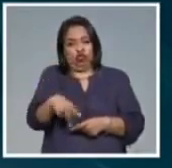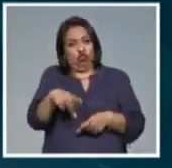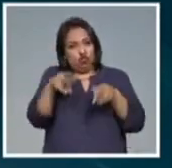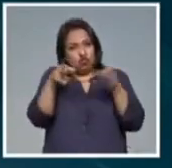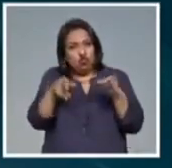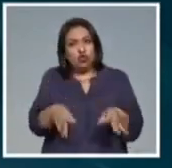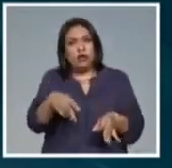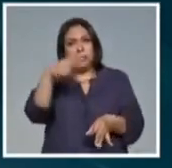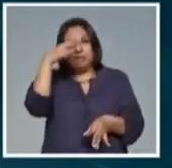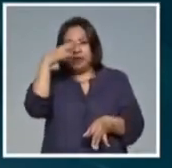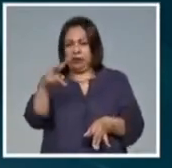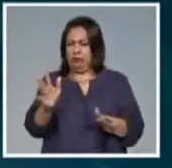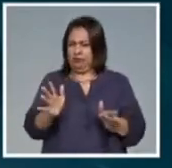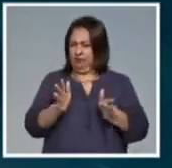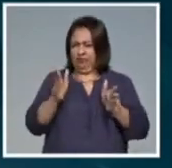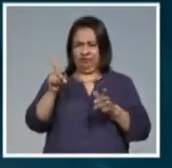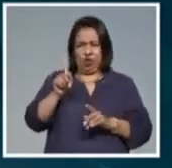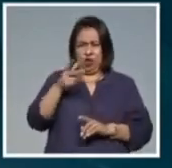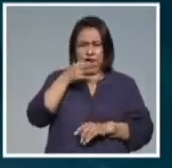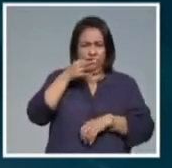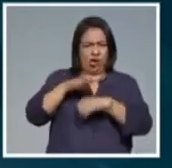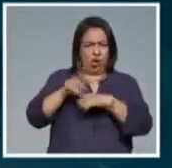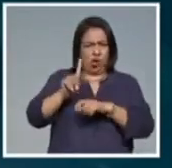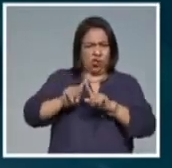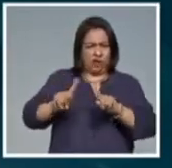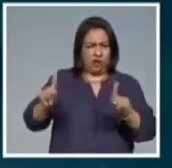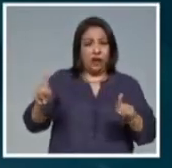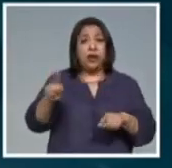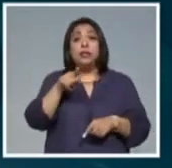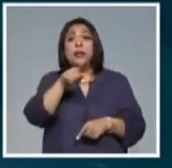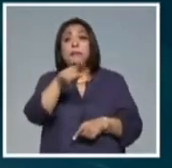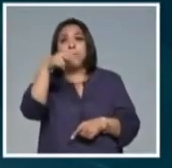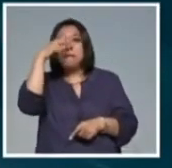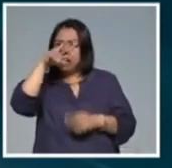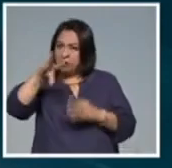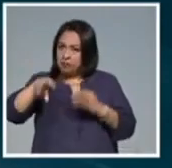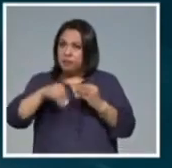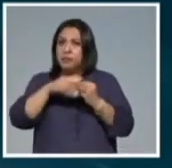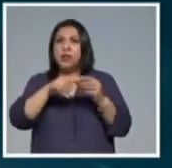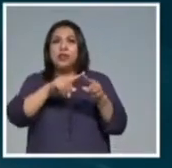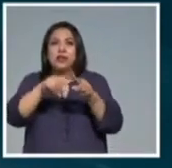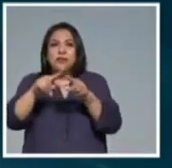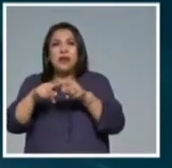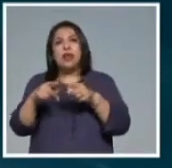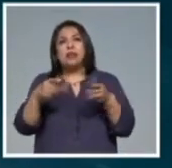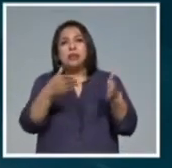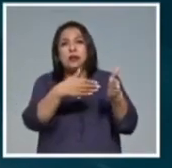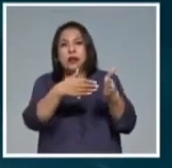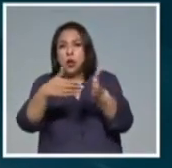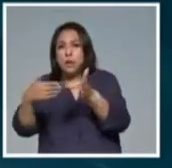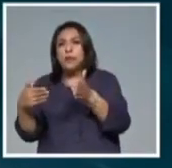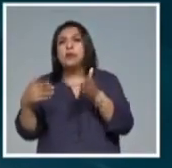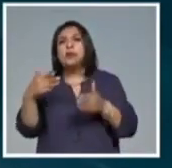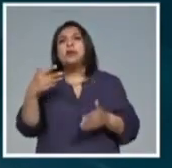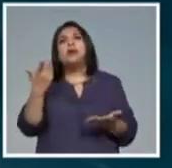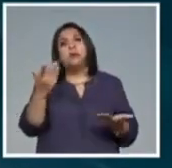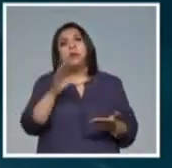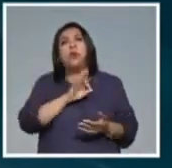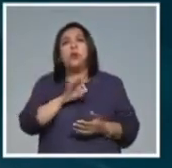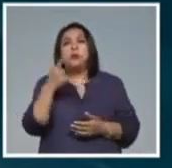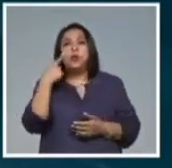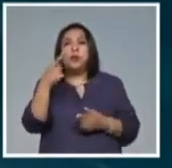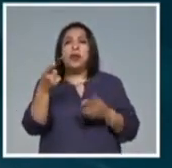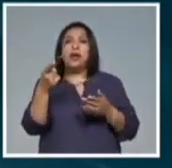se sorprenden cuando se les señala lo contrario. México la ha incluido en una gran variedad de platillos, por lo que podemos encontrarla